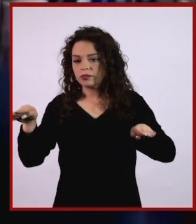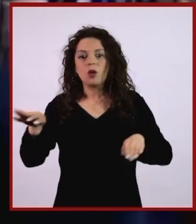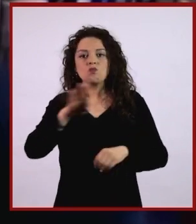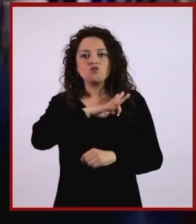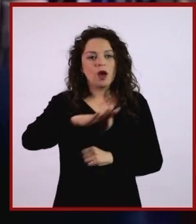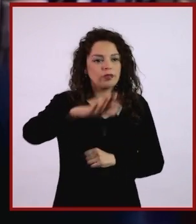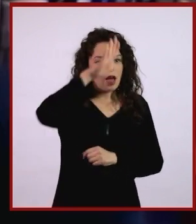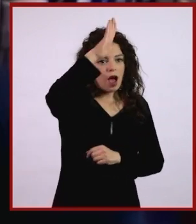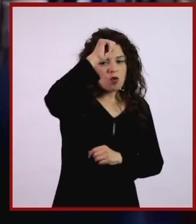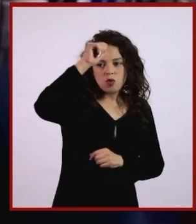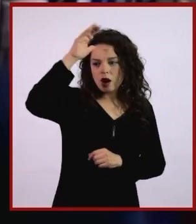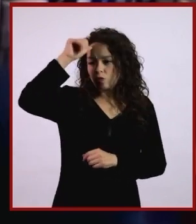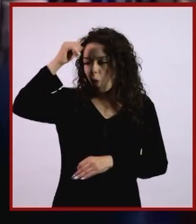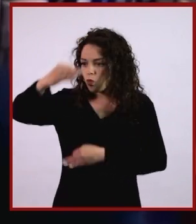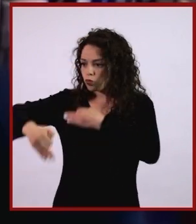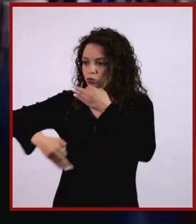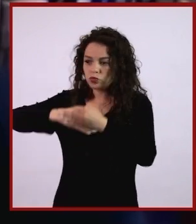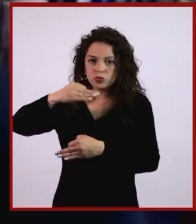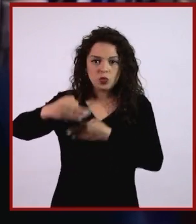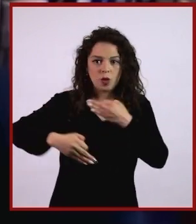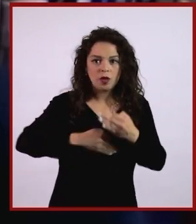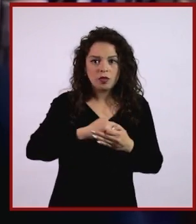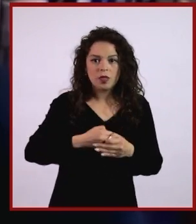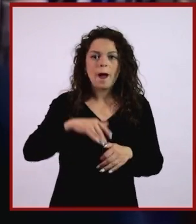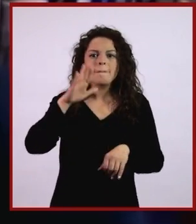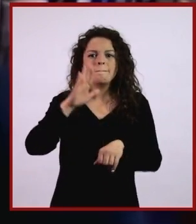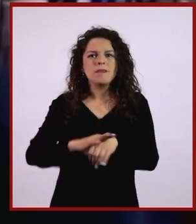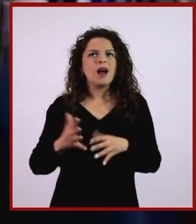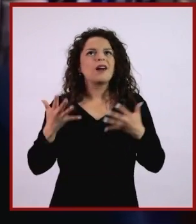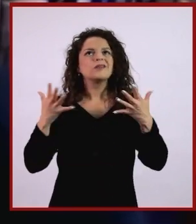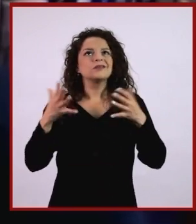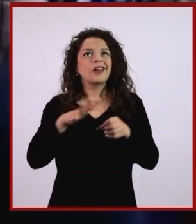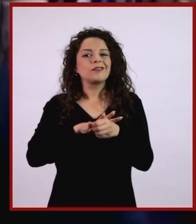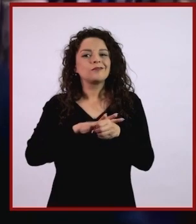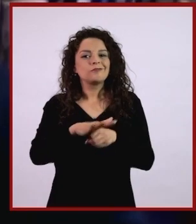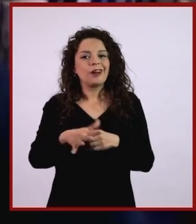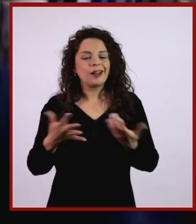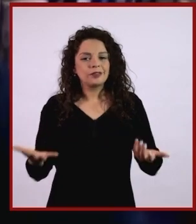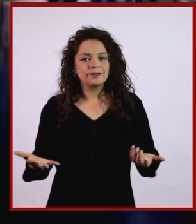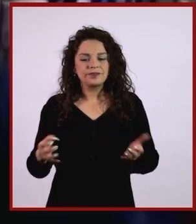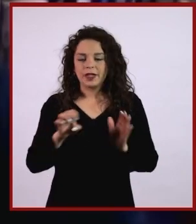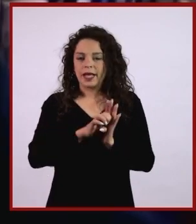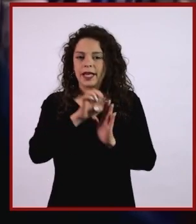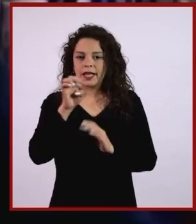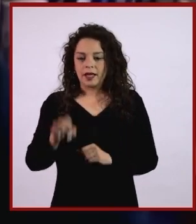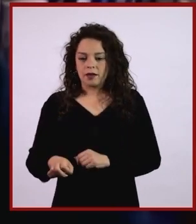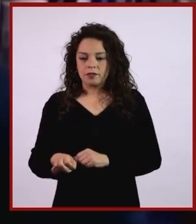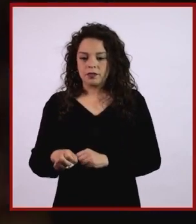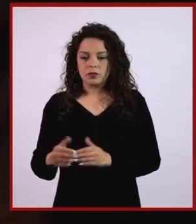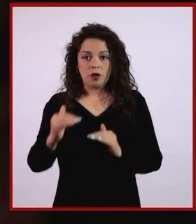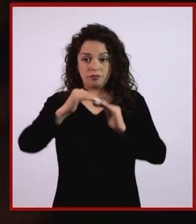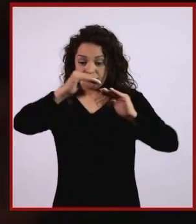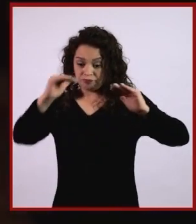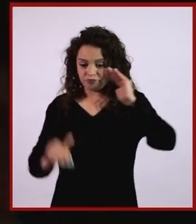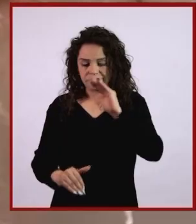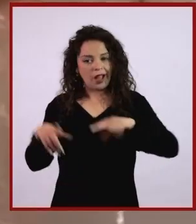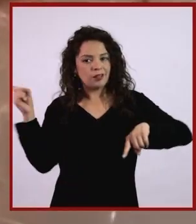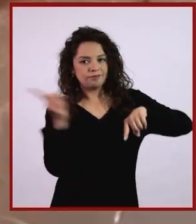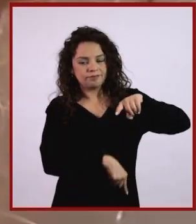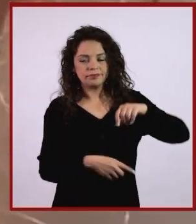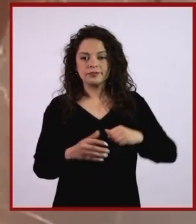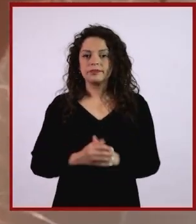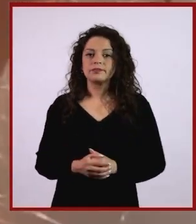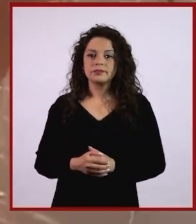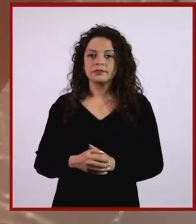nosotros podamos ponernos de acuerdo, todas y todos, en qué es lo más deseable, ¿no? Por ejemplo, un consenso podría ser combatir la desigualdad